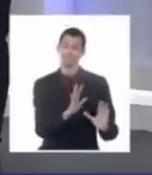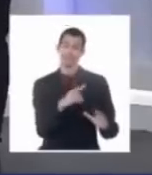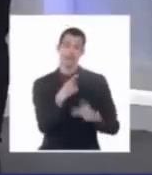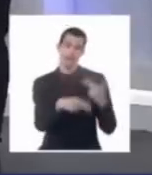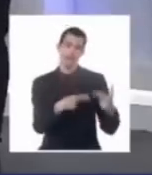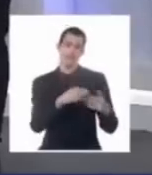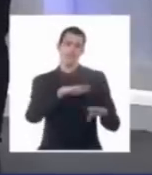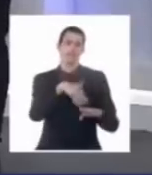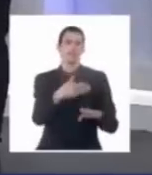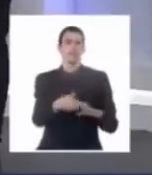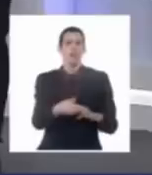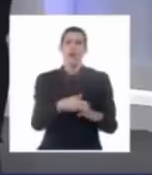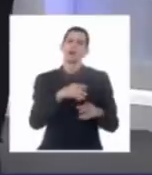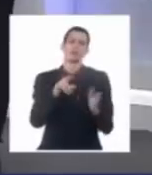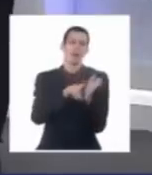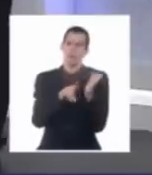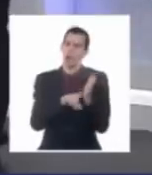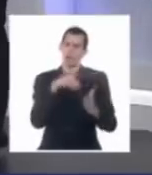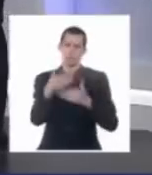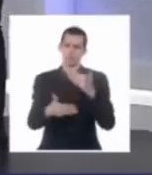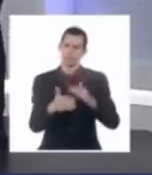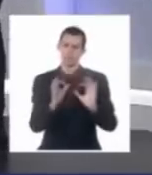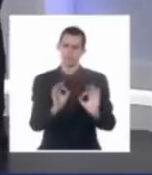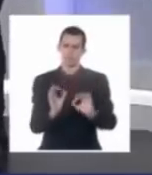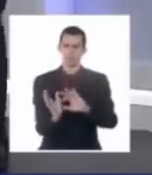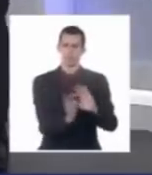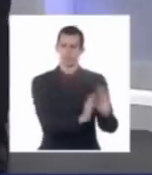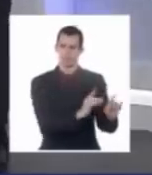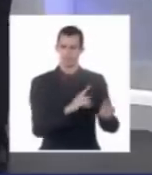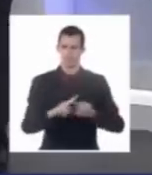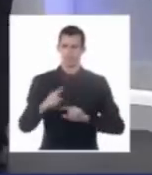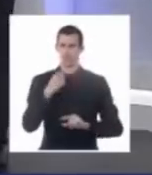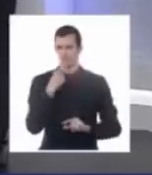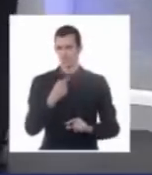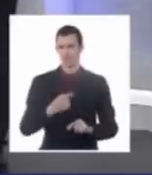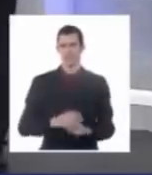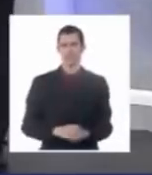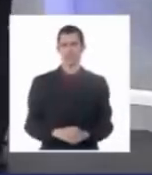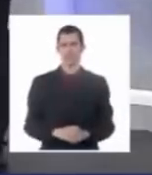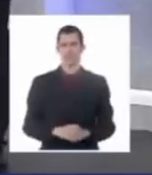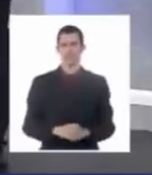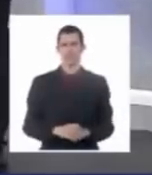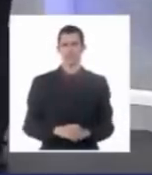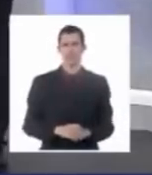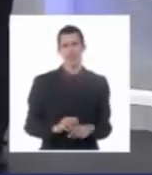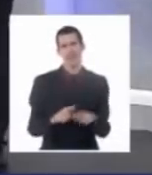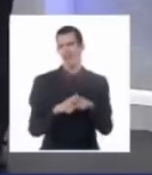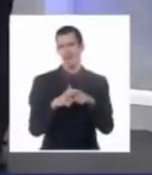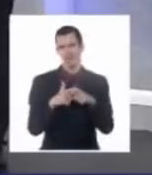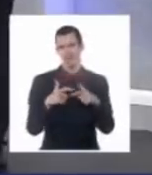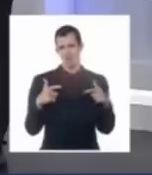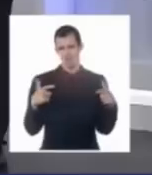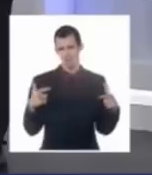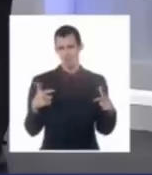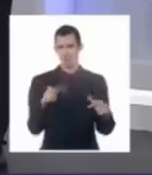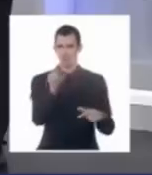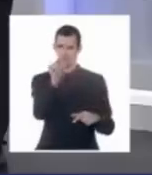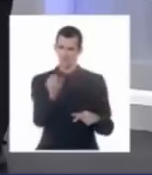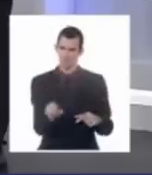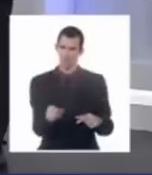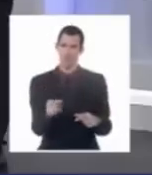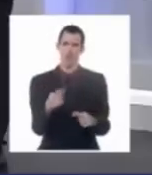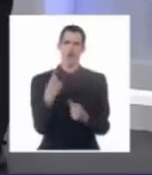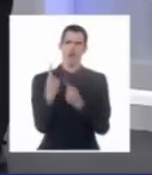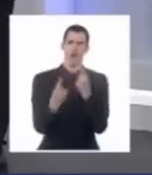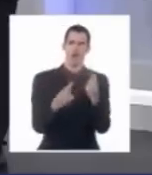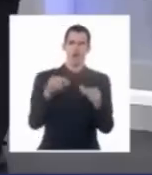las personas con el arma de fuego el editorial estaba hablando de más del 90% pero o sea no es la totalidad qué pasa con los que todavía no han tenido